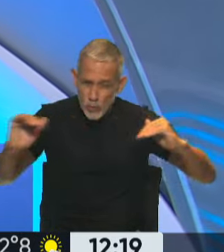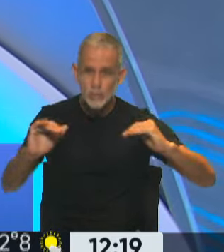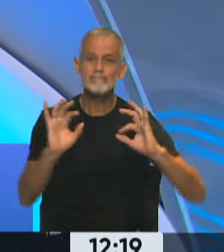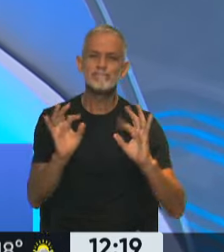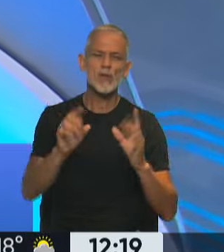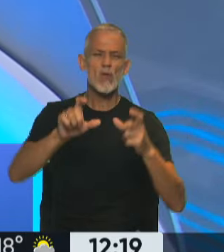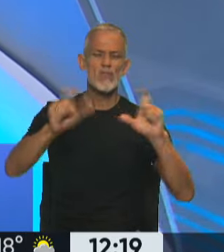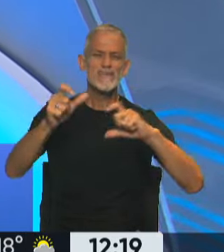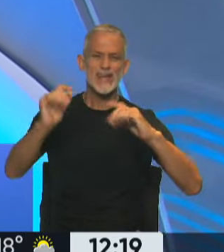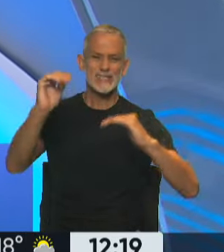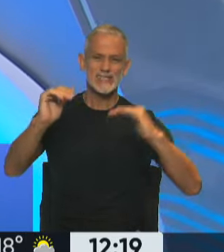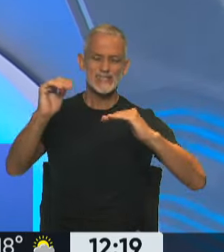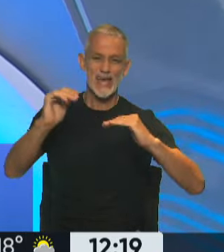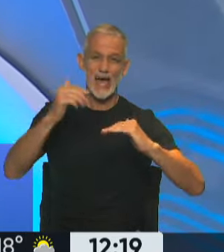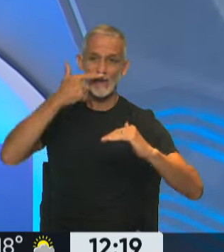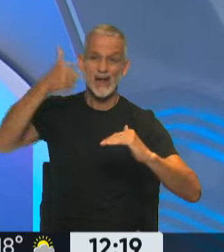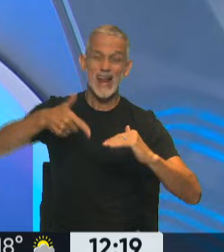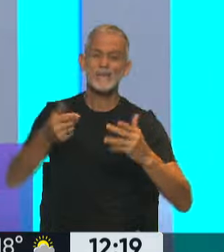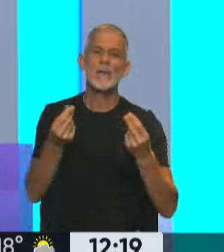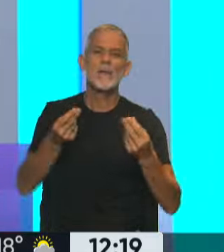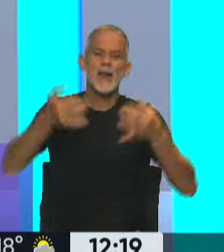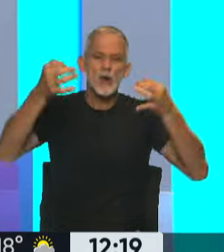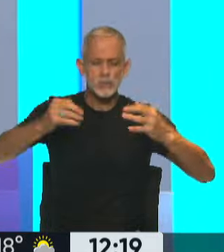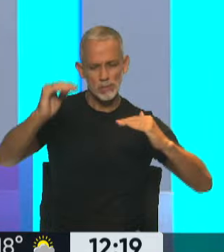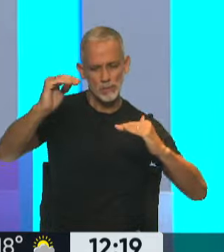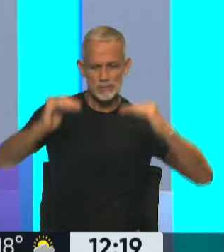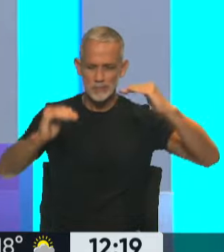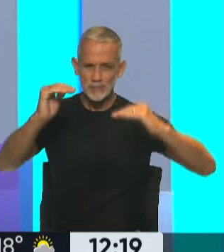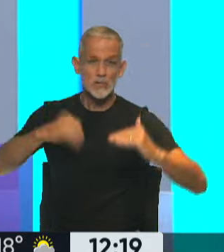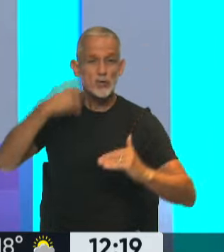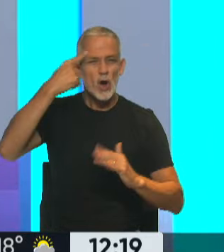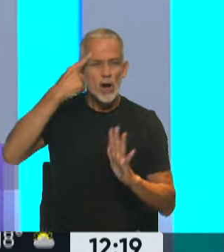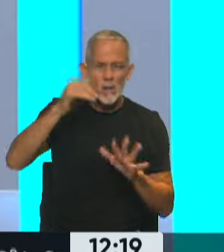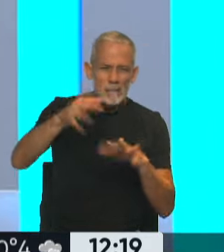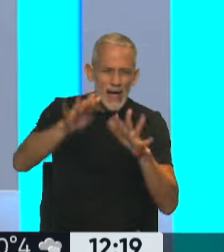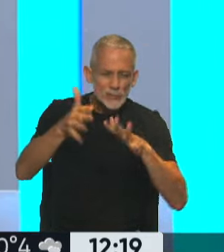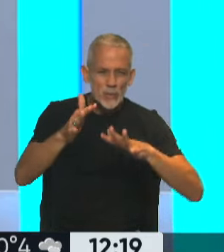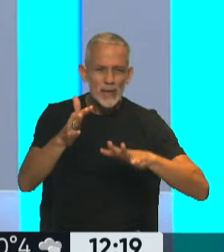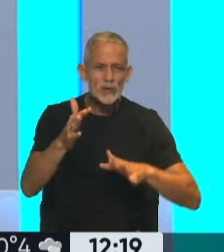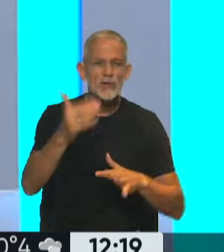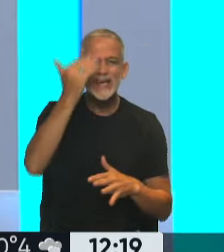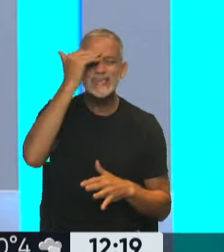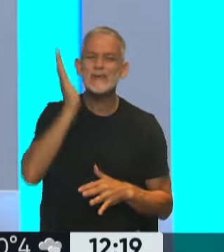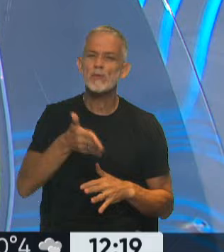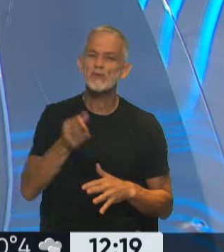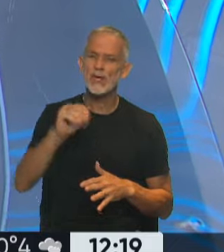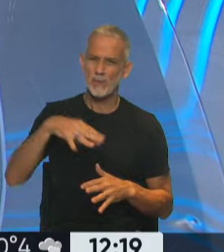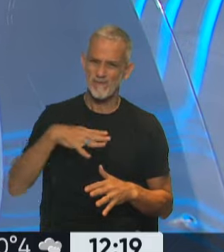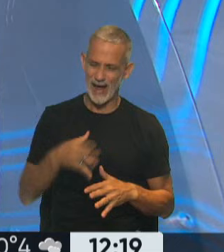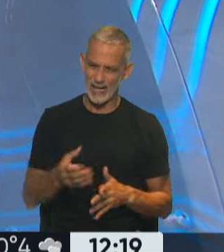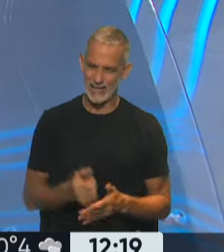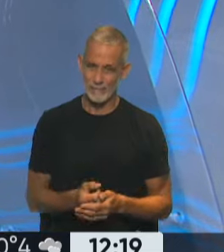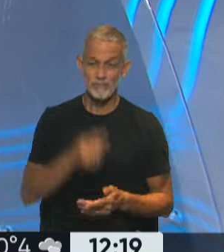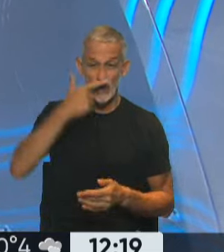una diferencia todavía para llegar a un valor de equilibrio, yo calculo del orden del 15%. Es decir, en